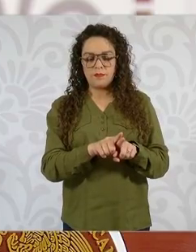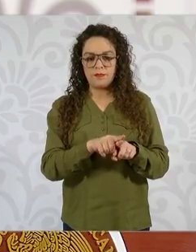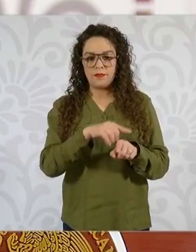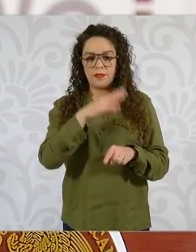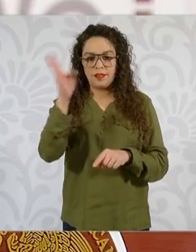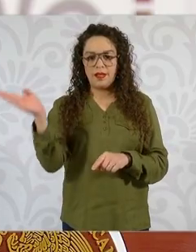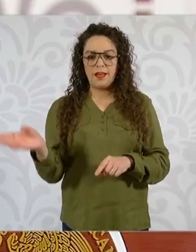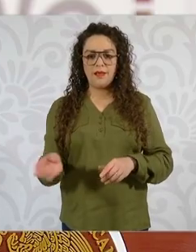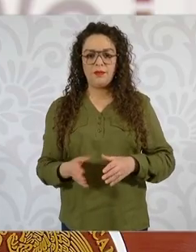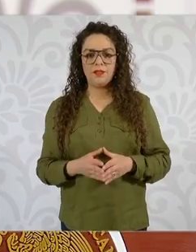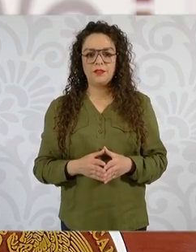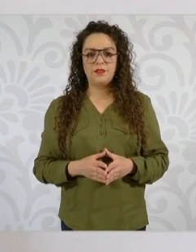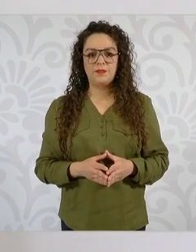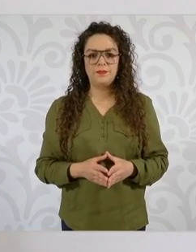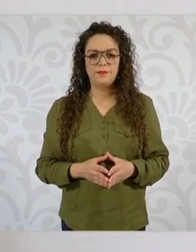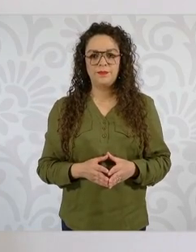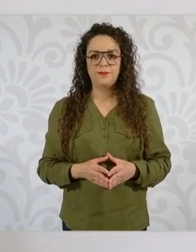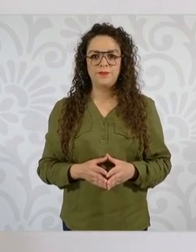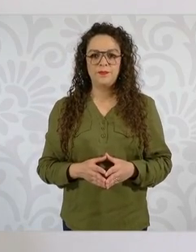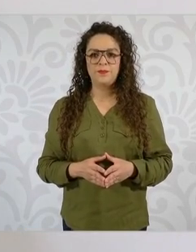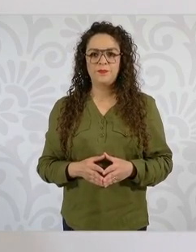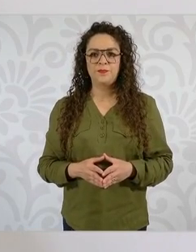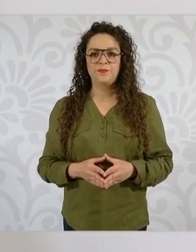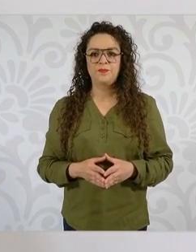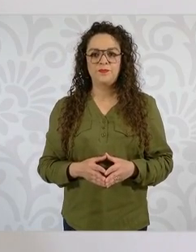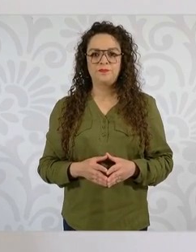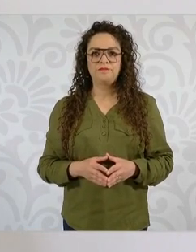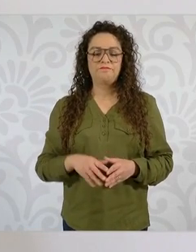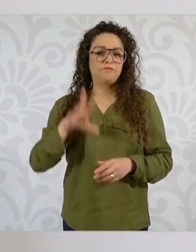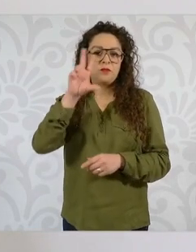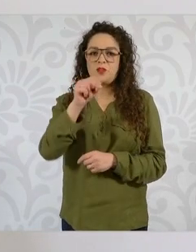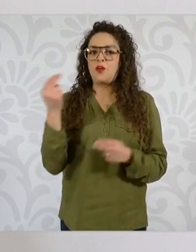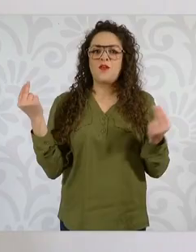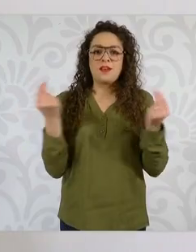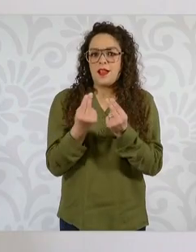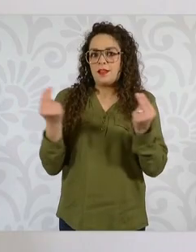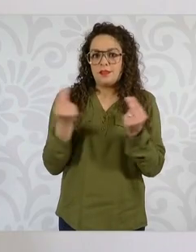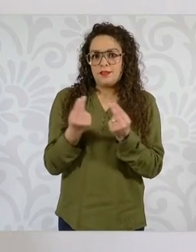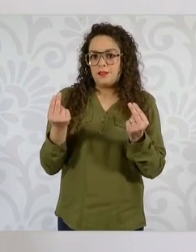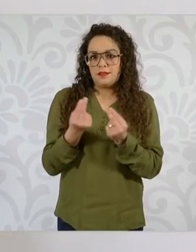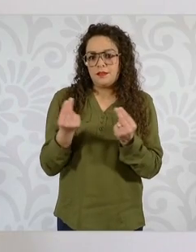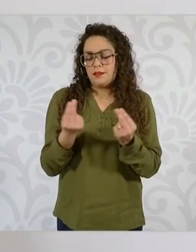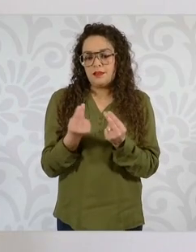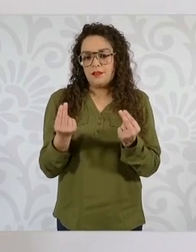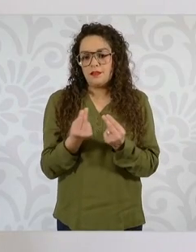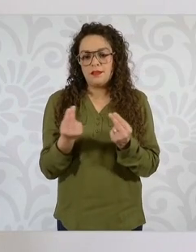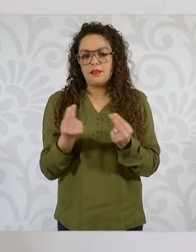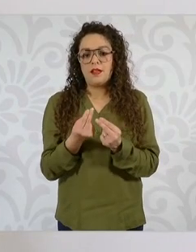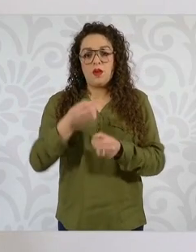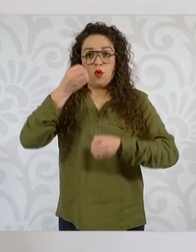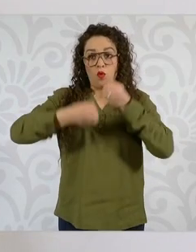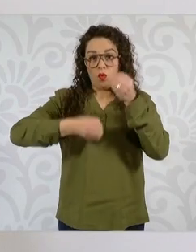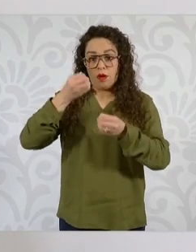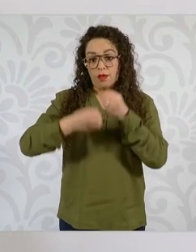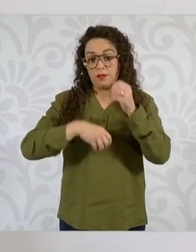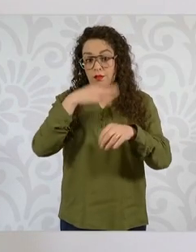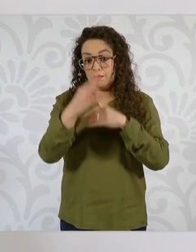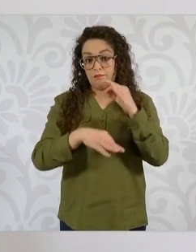esto se adelantó, no hubo necesidad de concluir el juicio